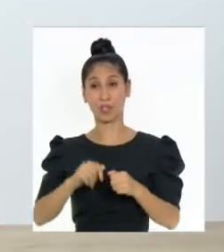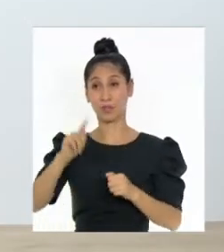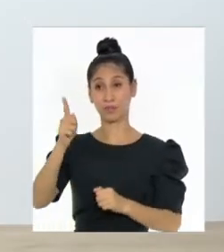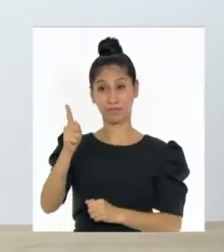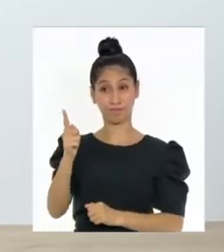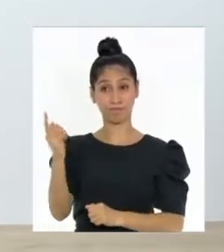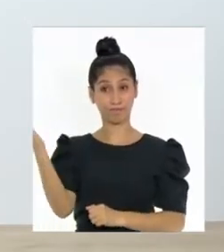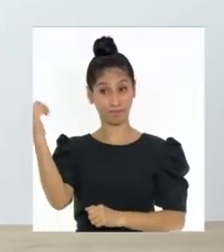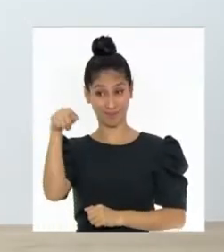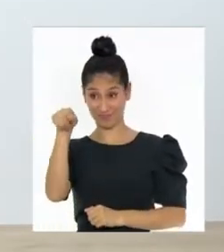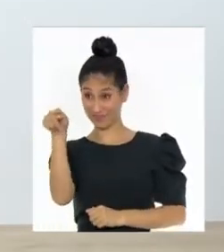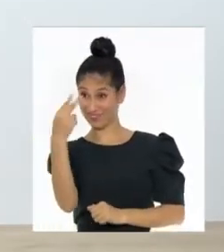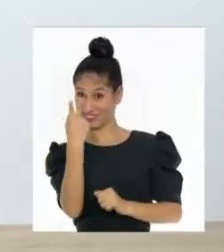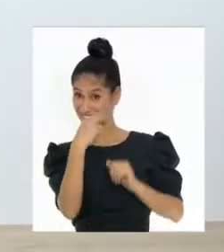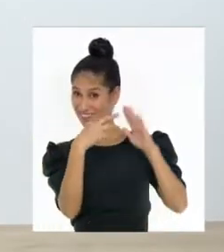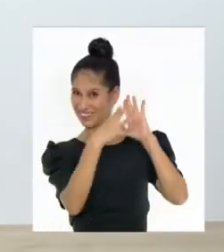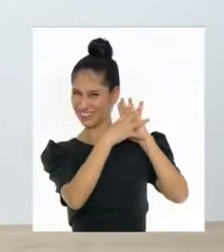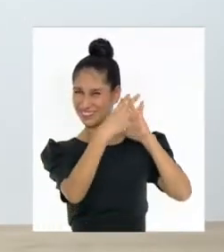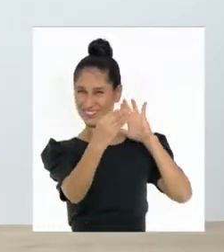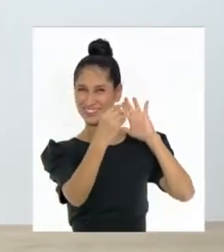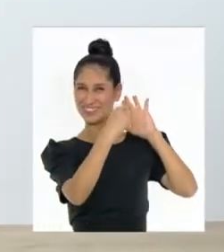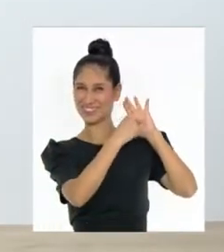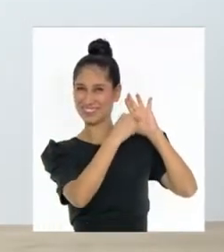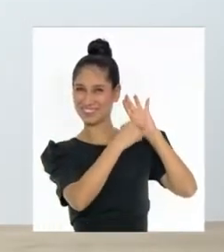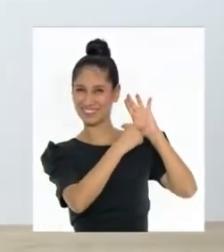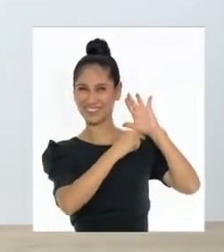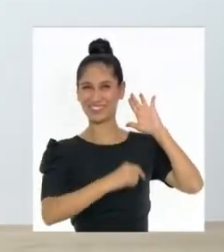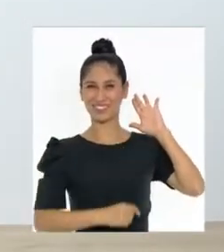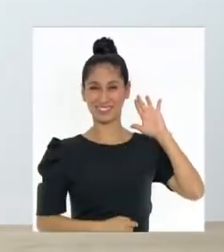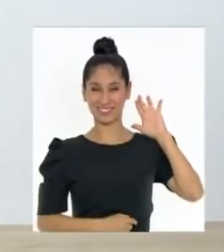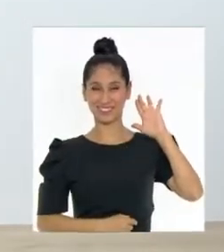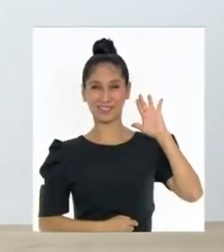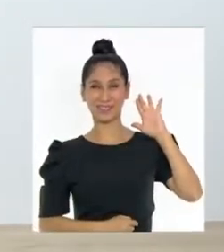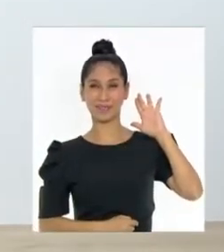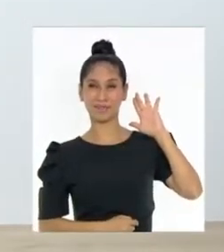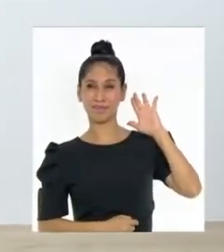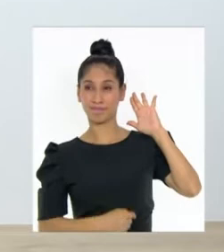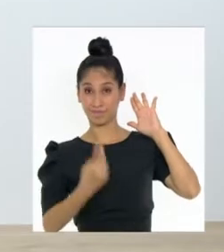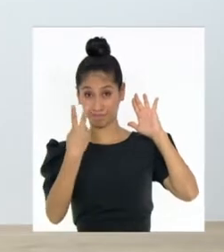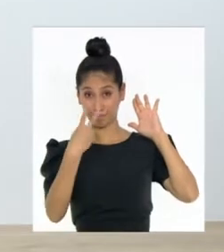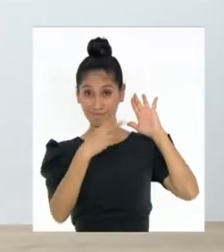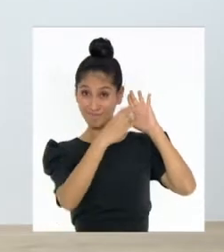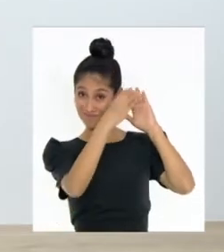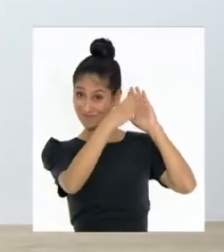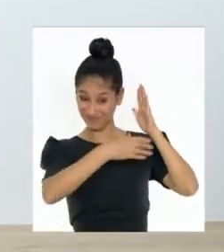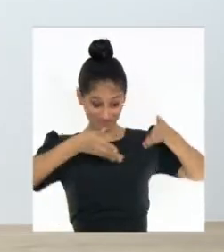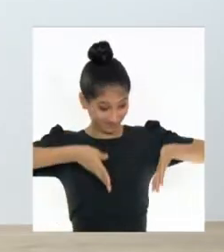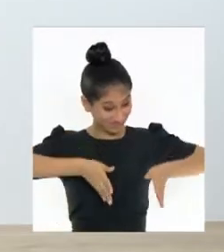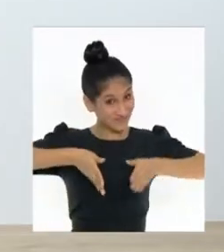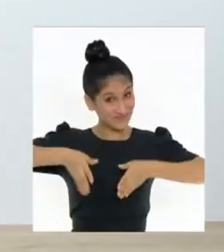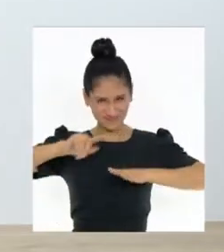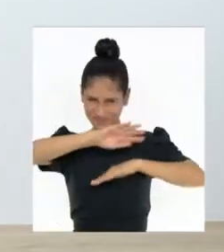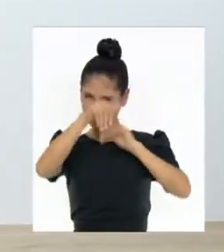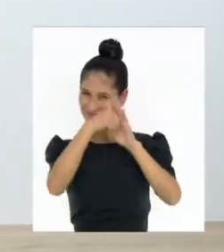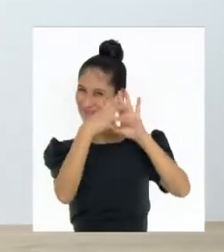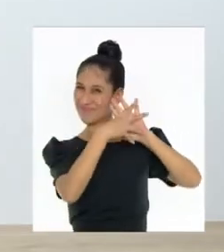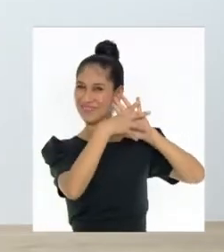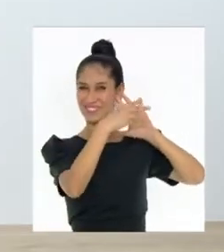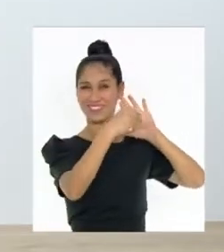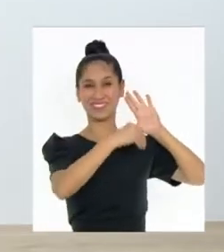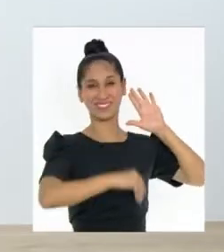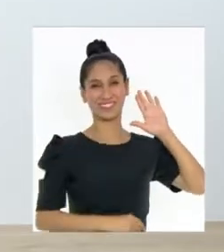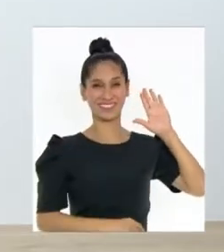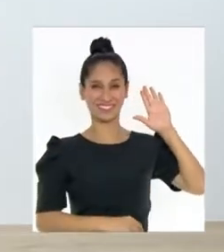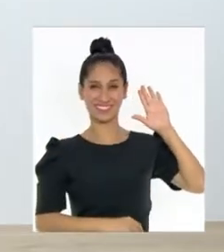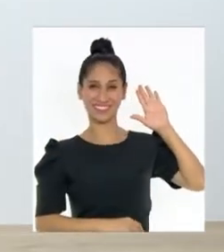1, 2, 3, 4, 5, 6, 7, 8. Y 1, 2,